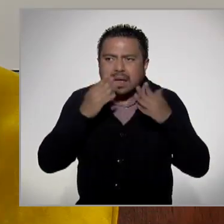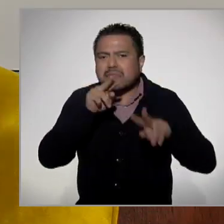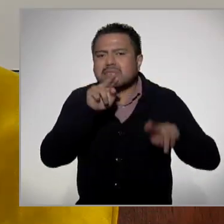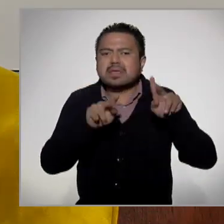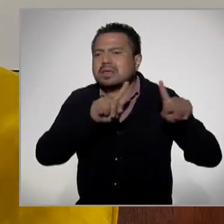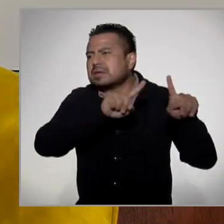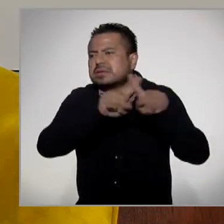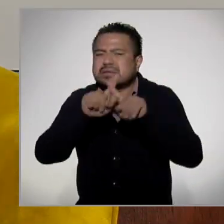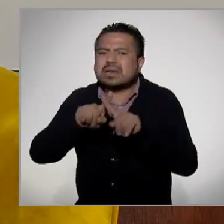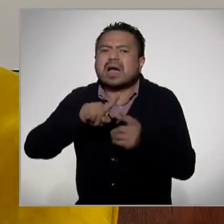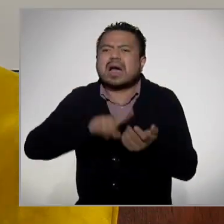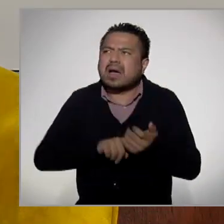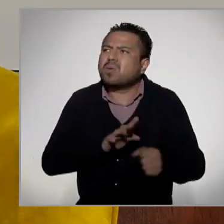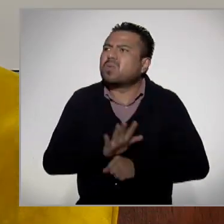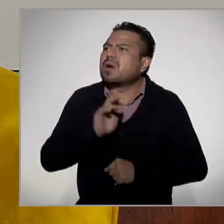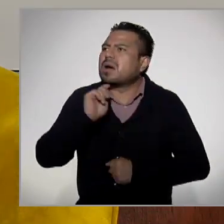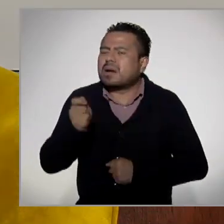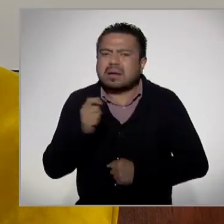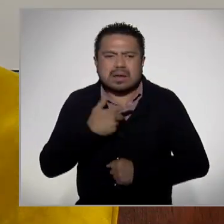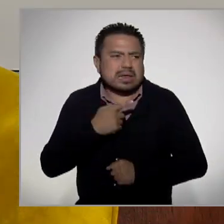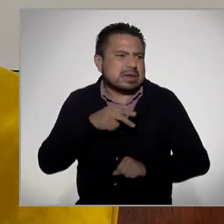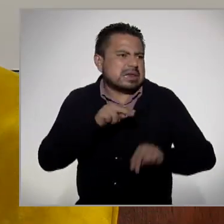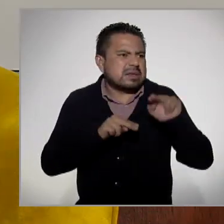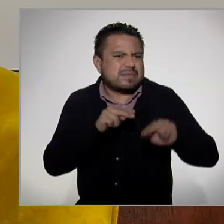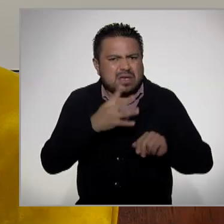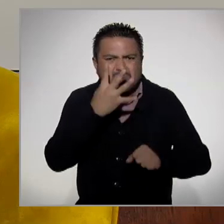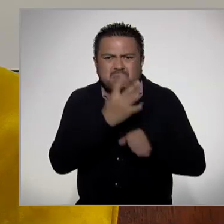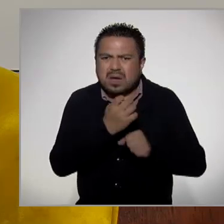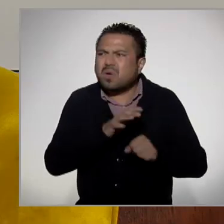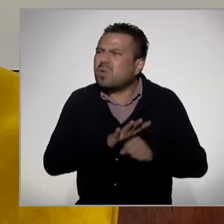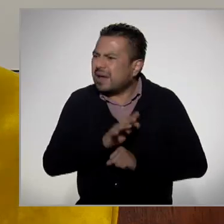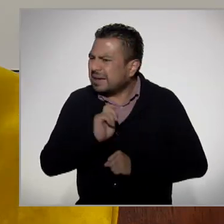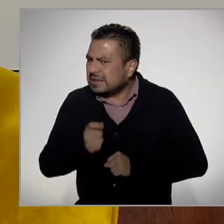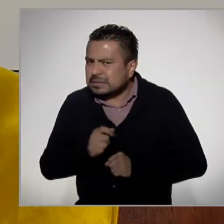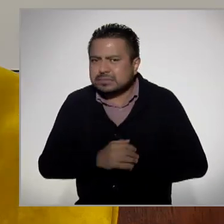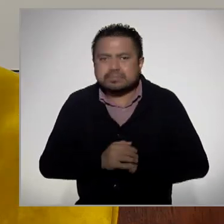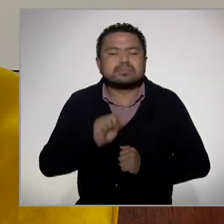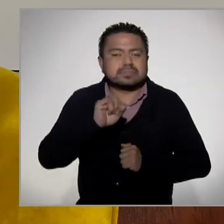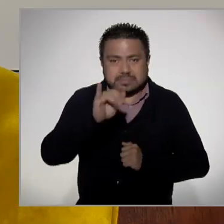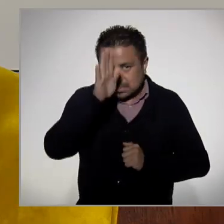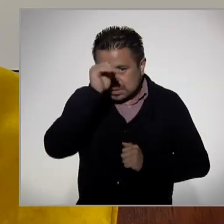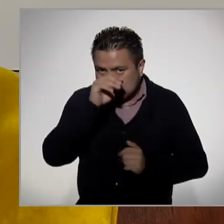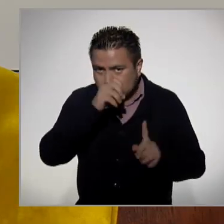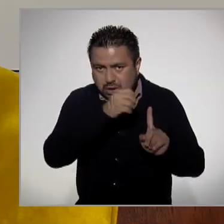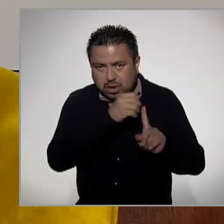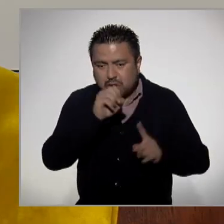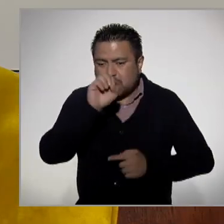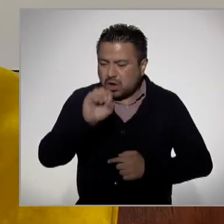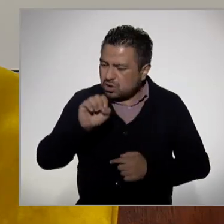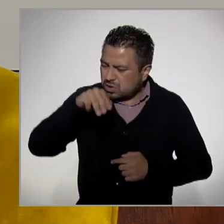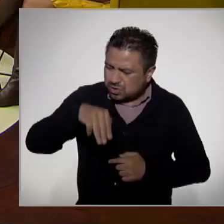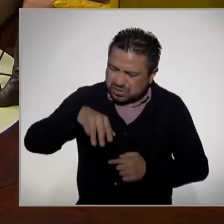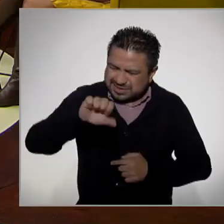alguien hablaba tengo anemia de grado 4 que se califica si de acuerdo a la organización mundial de la salud la anemia se